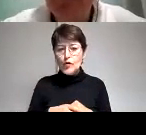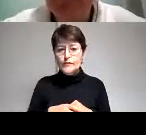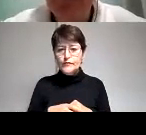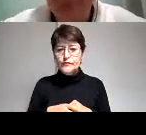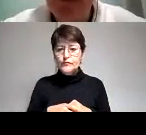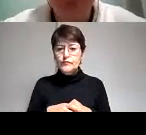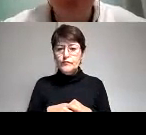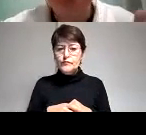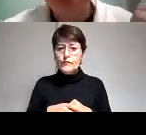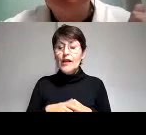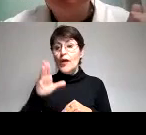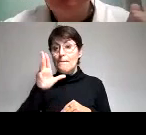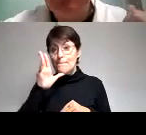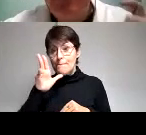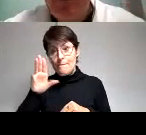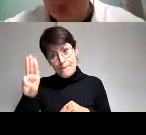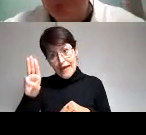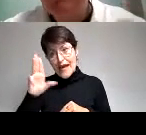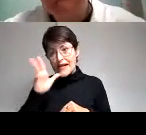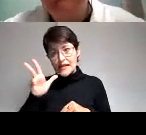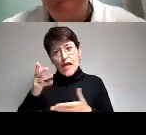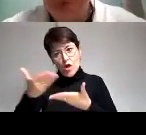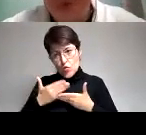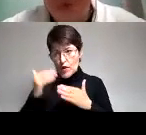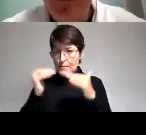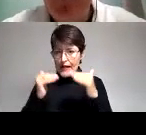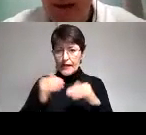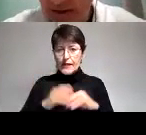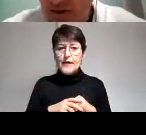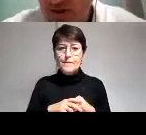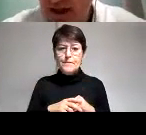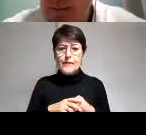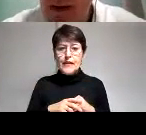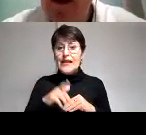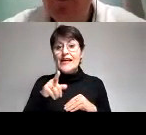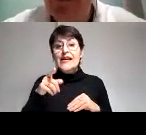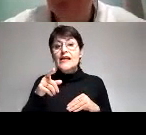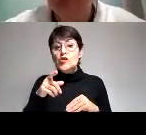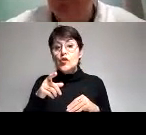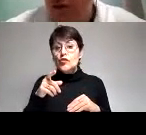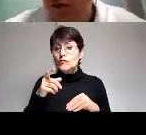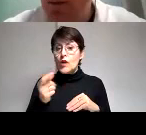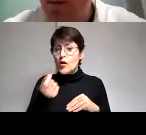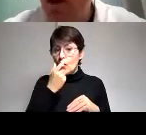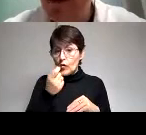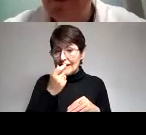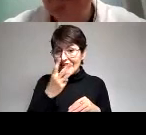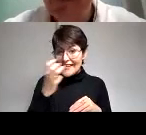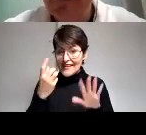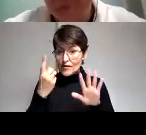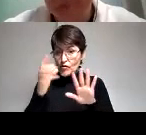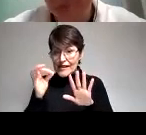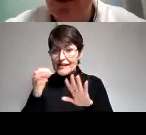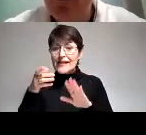reequilibrar el pH. Como sabéis, el producto ProBalance son 360 comprimidos, las dosis son 12 comprimidos al día